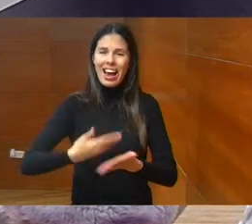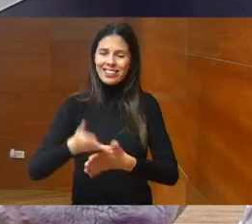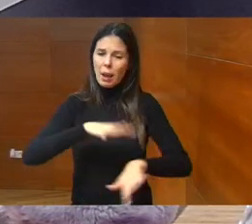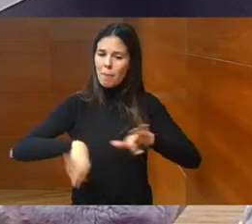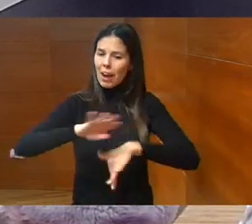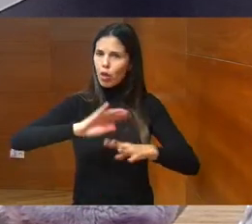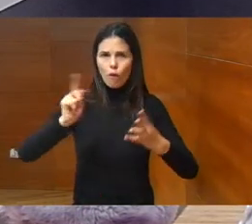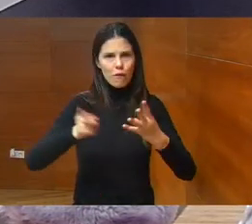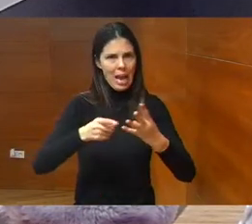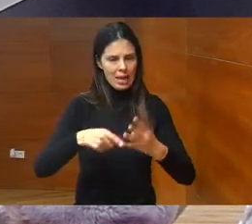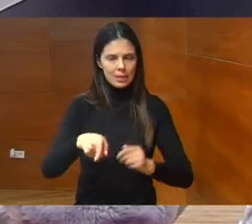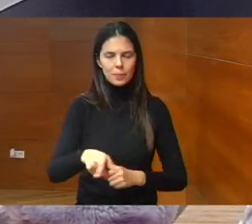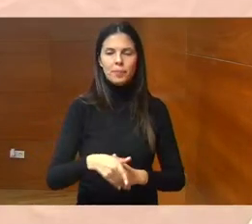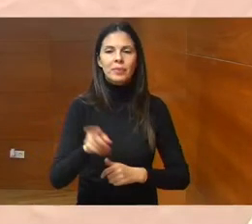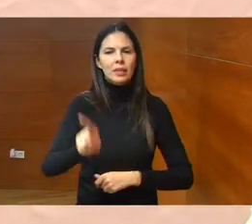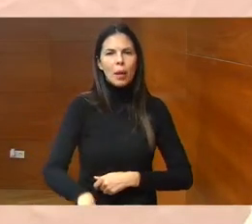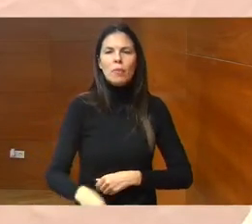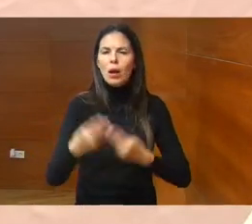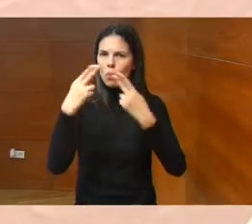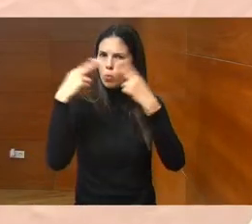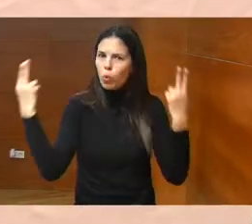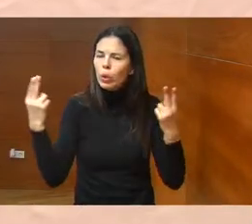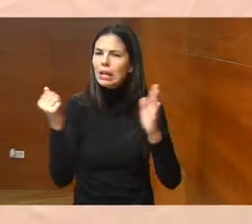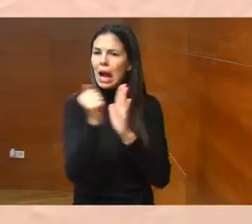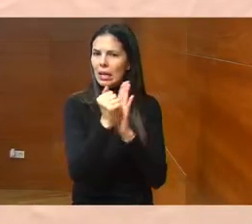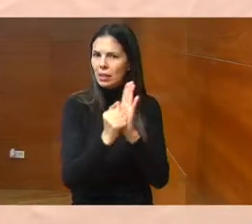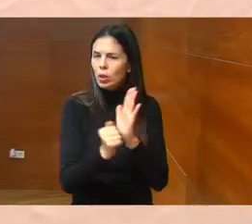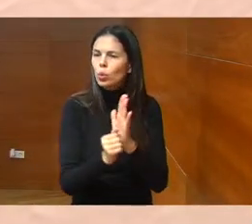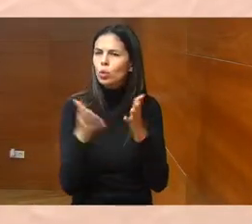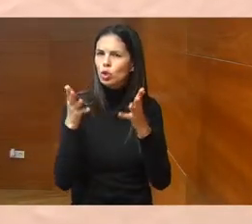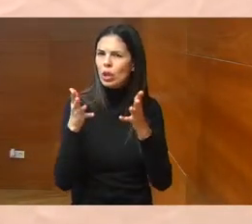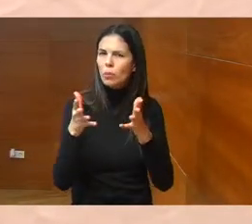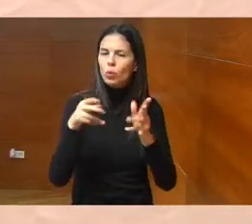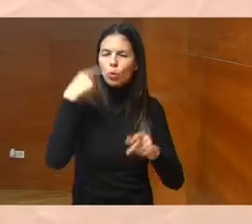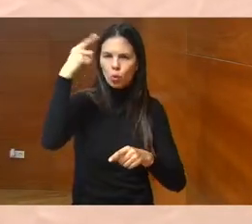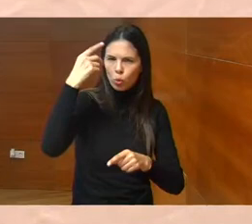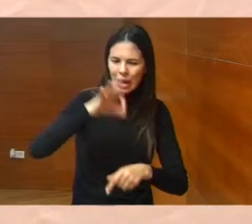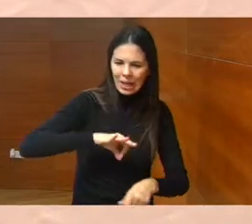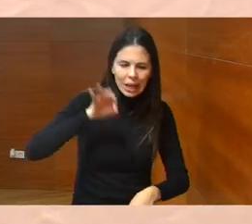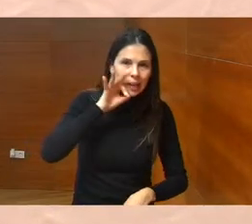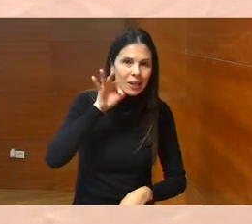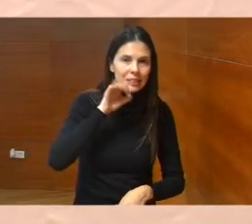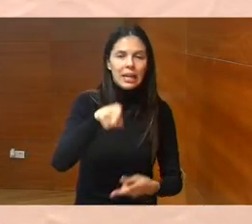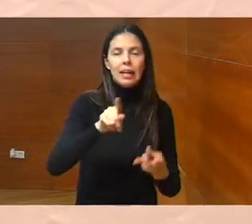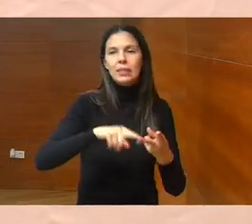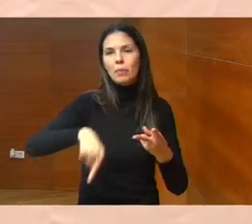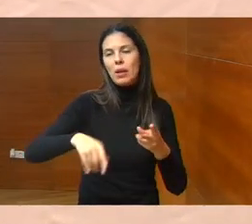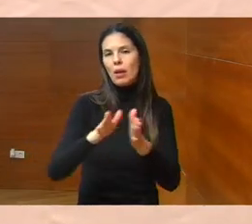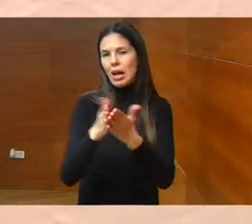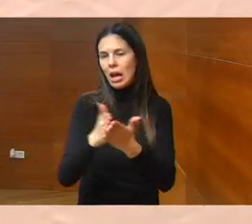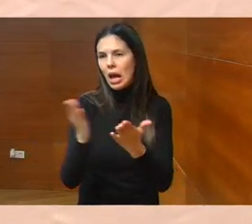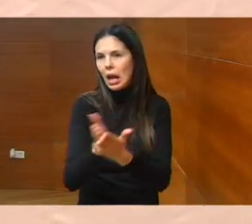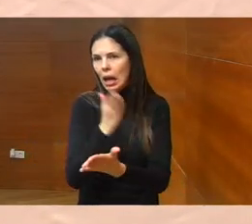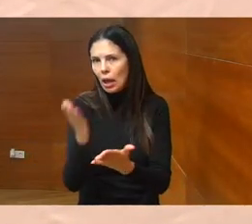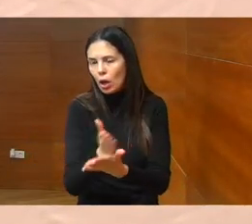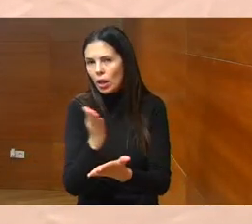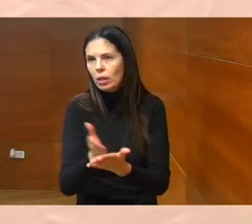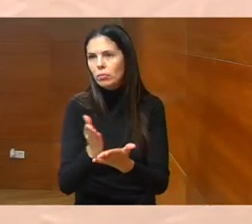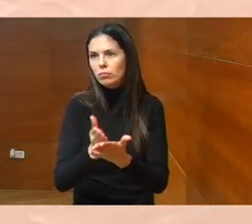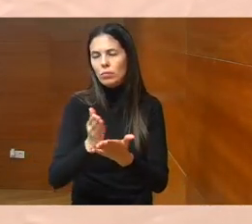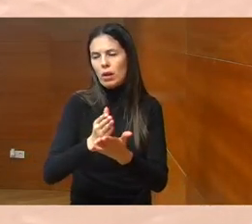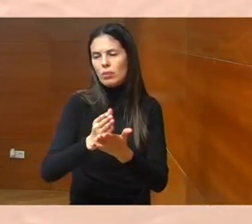vará a publicar artigos para un Concilio de la cultura galega para revistas galegos aunus sedofeitas San Roque